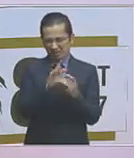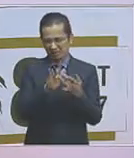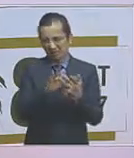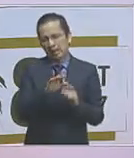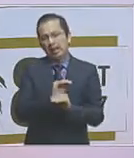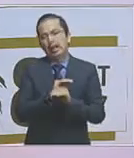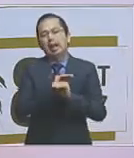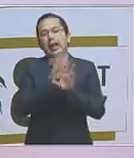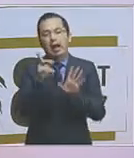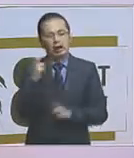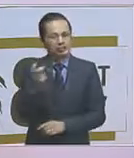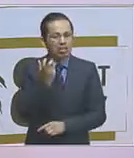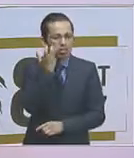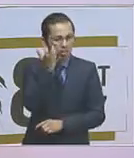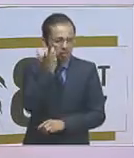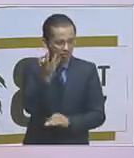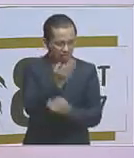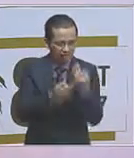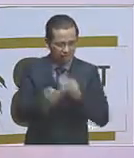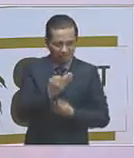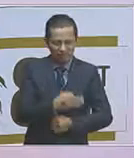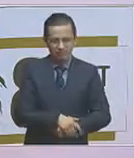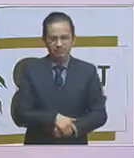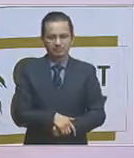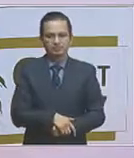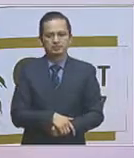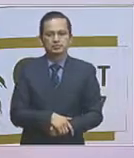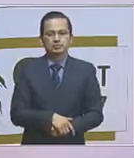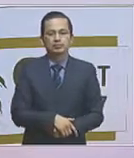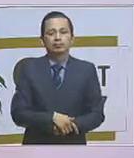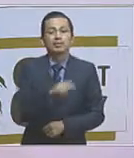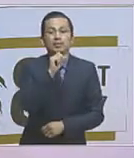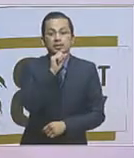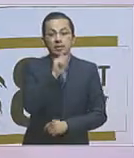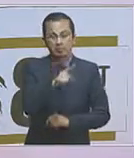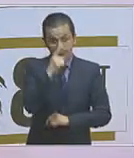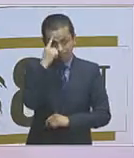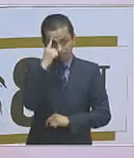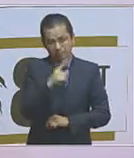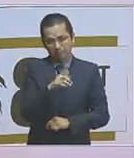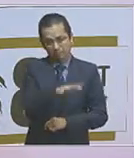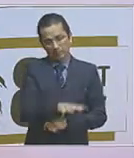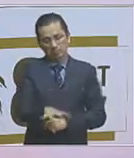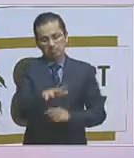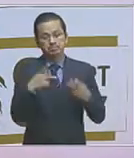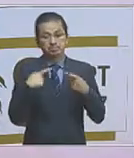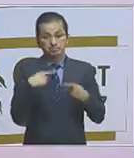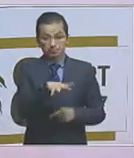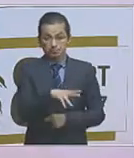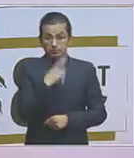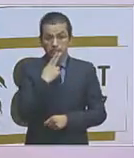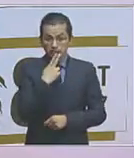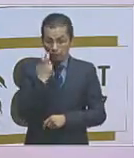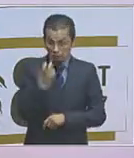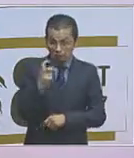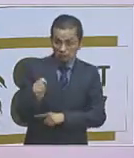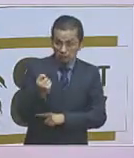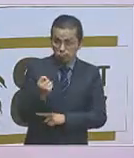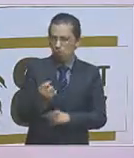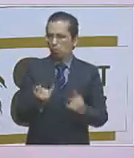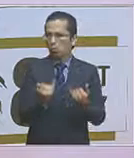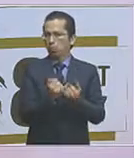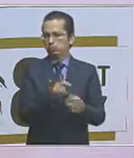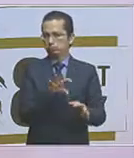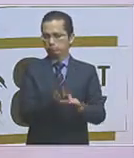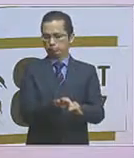imaginario lo mismo aplica para la ciudadanía usuaria de esta tecnología un ciudadano